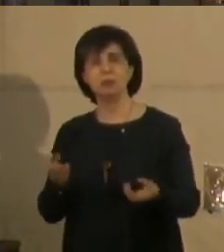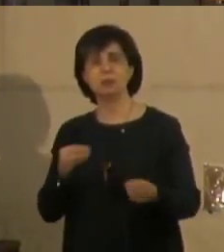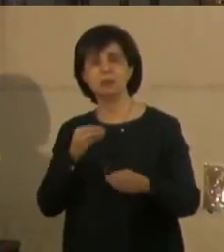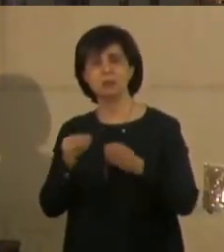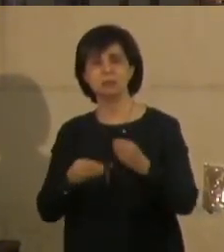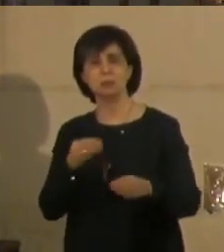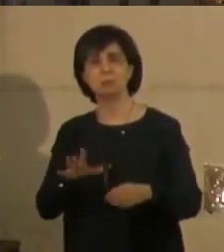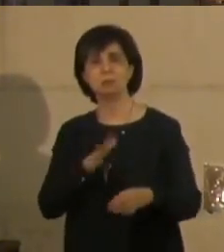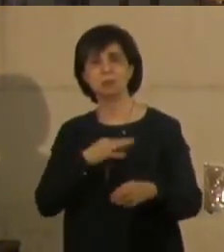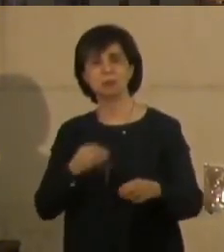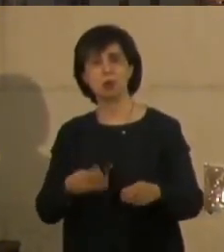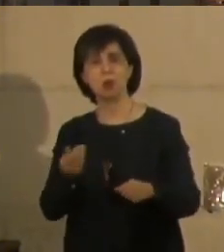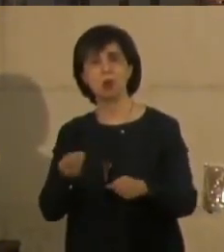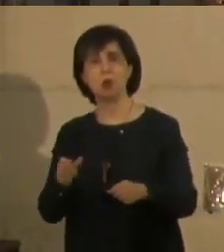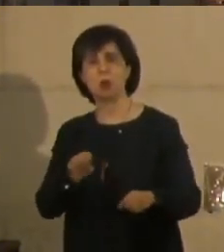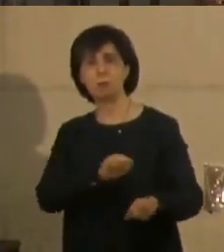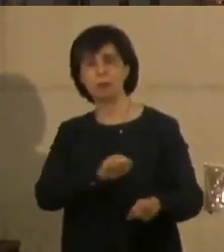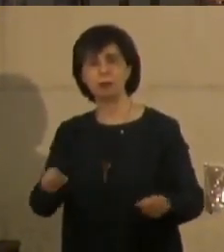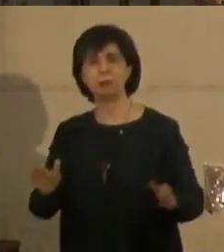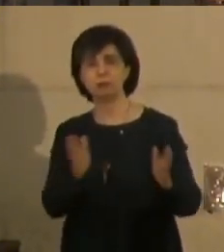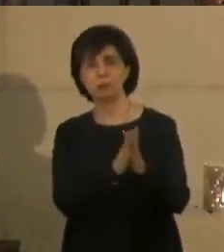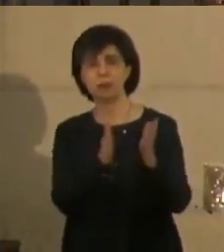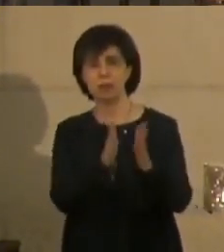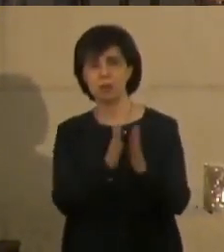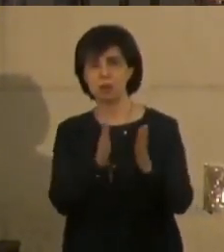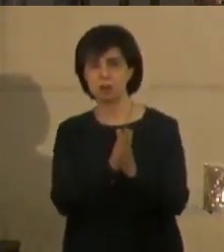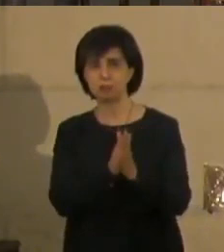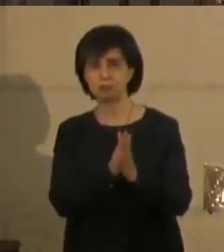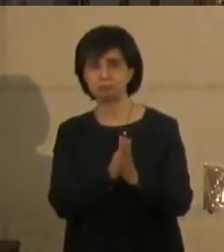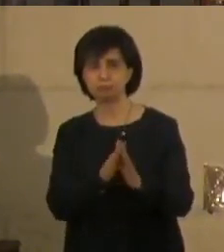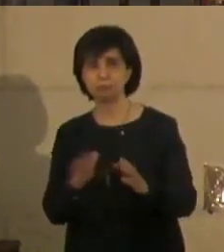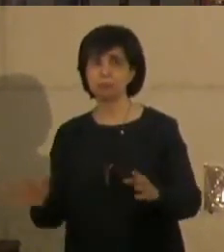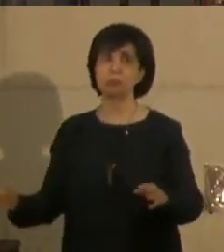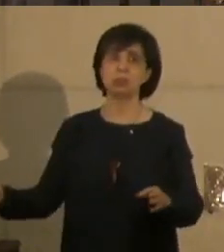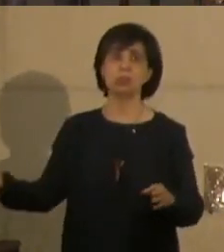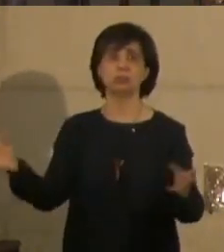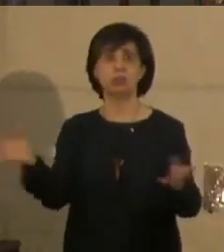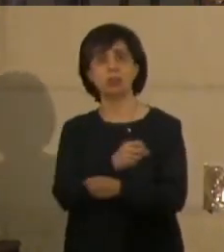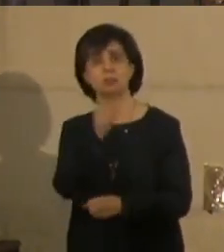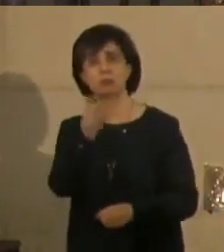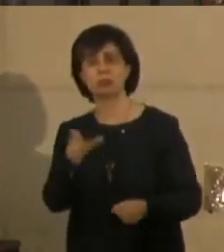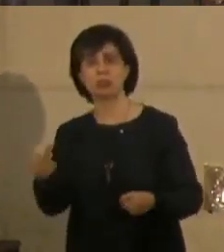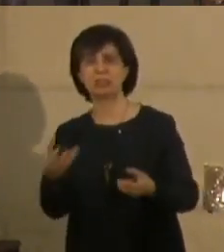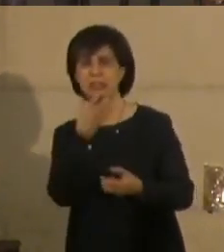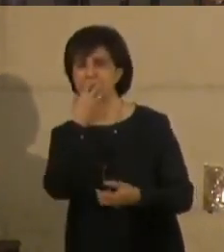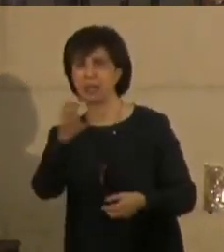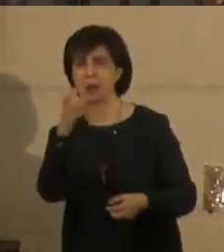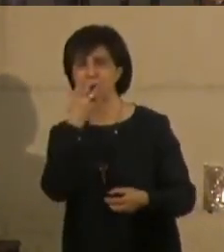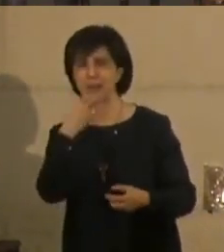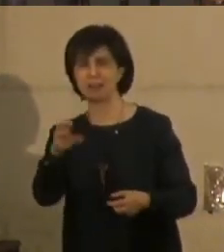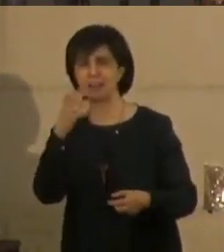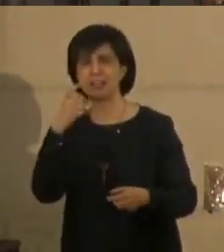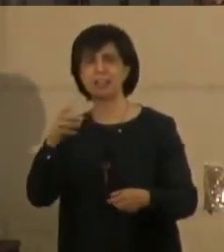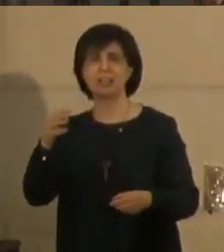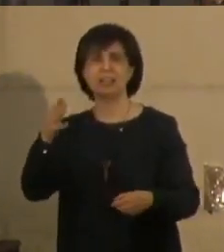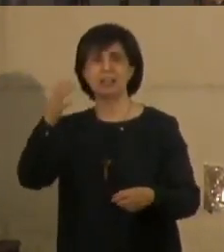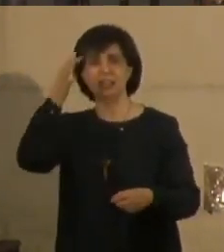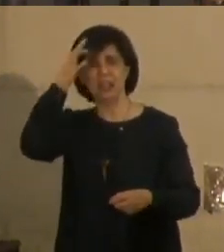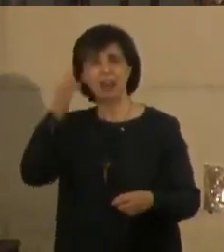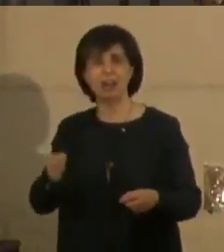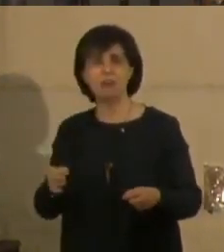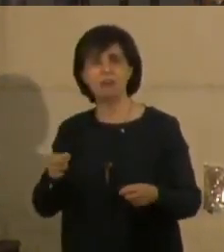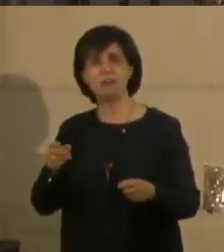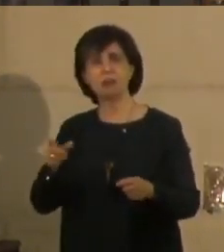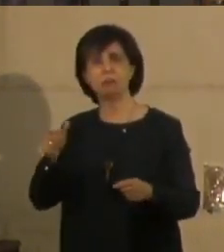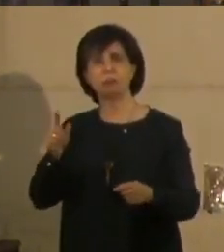posible con Pablo y Bernabé, que aquel gentío gritaban y creían que eran dioses.